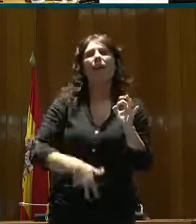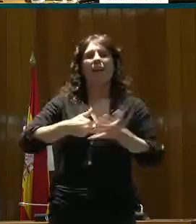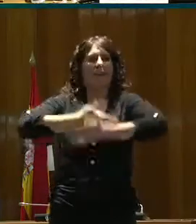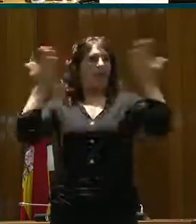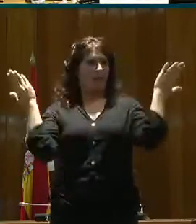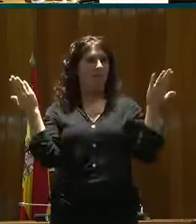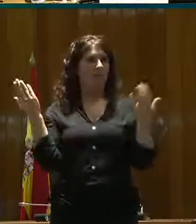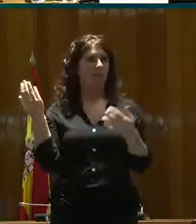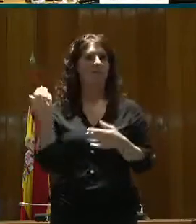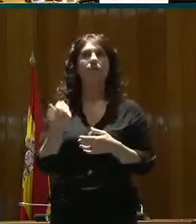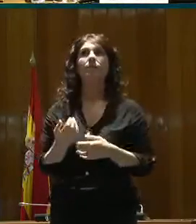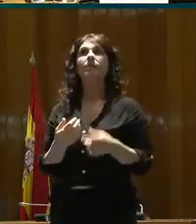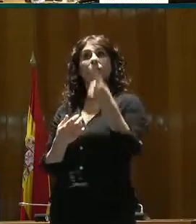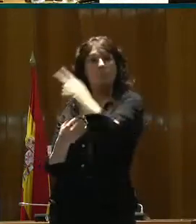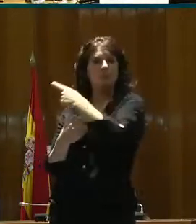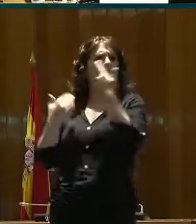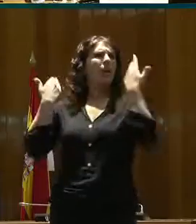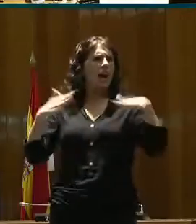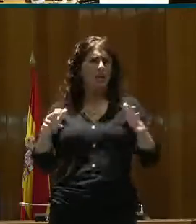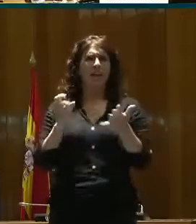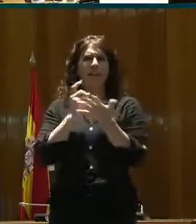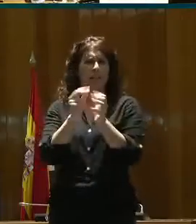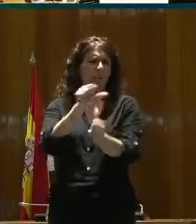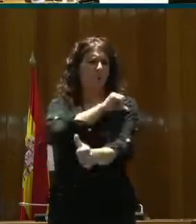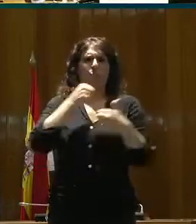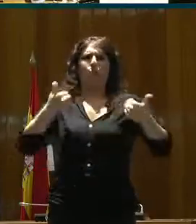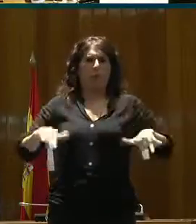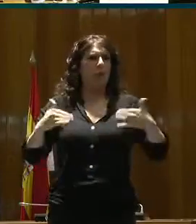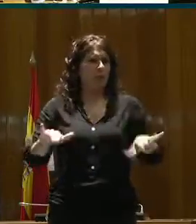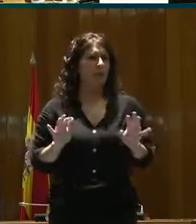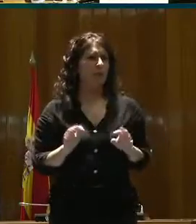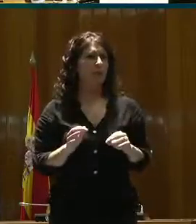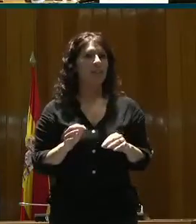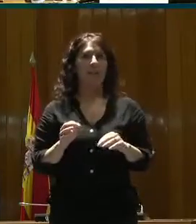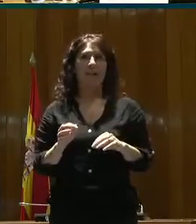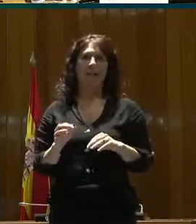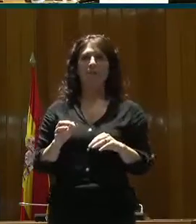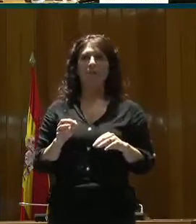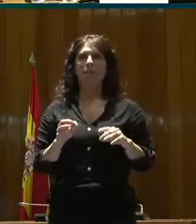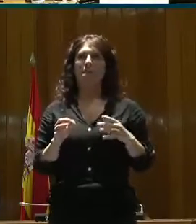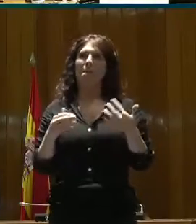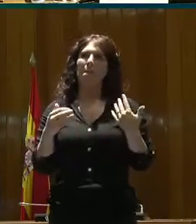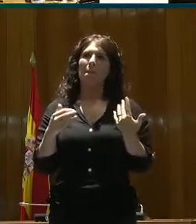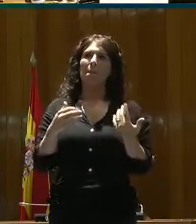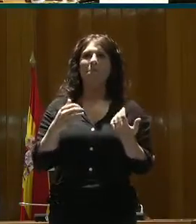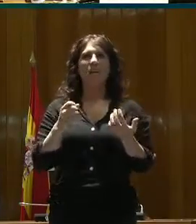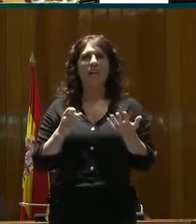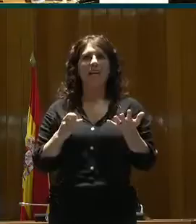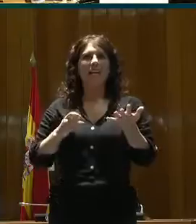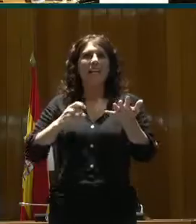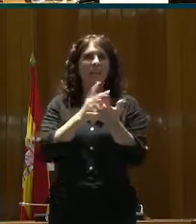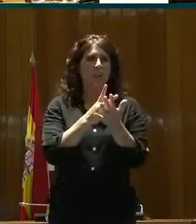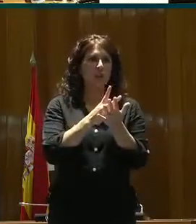Con esto pensamos que, a pesar de los retos a los que nos hemos enfrentado y que probablemente no son los únicos que